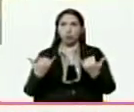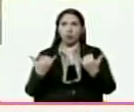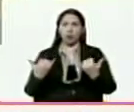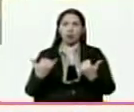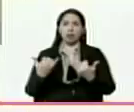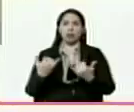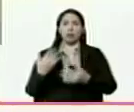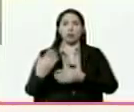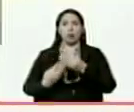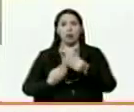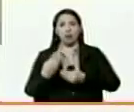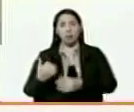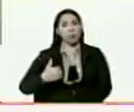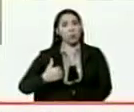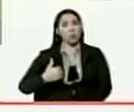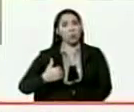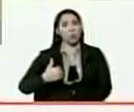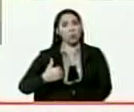pero hoy vinimos a hablar